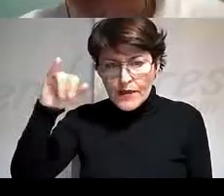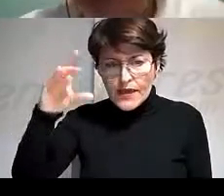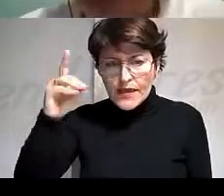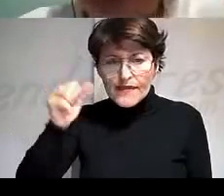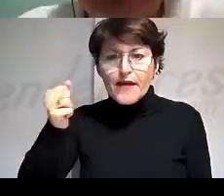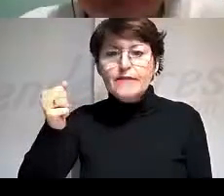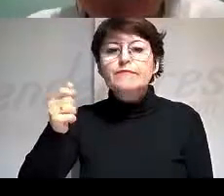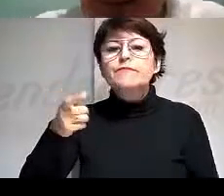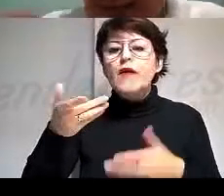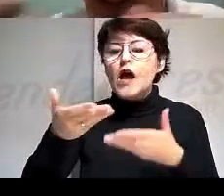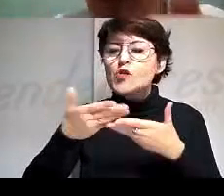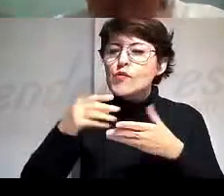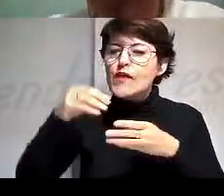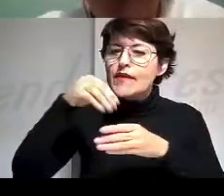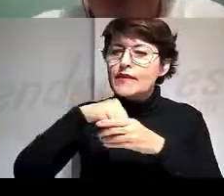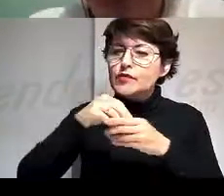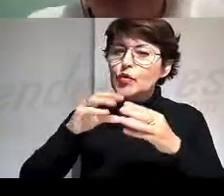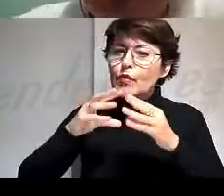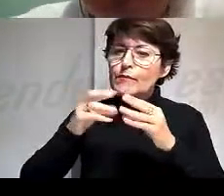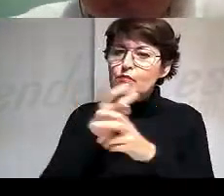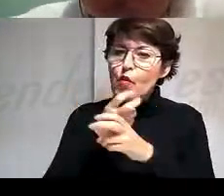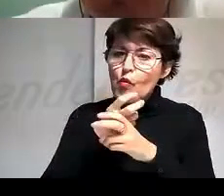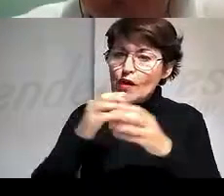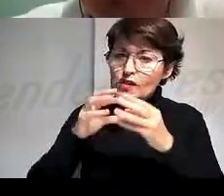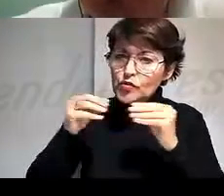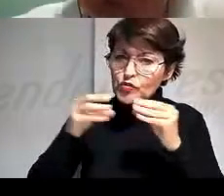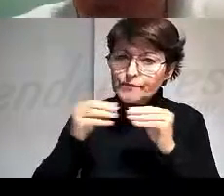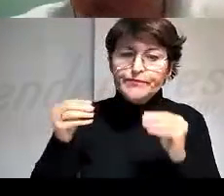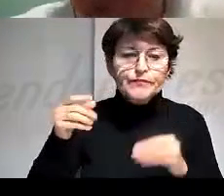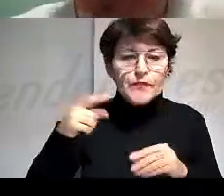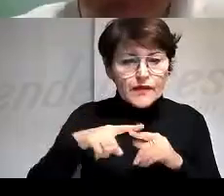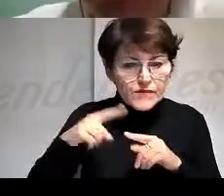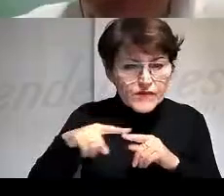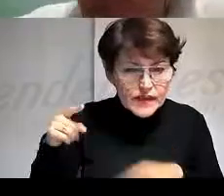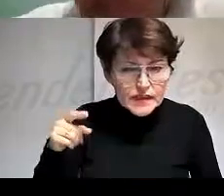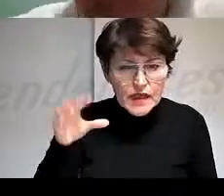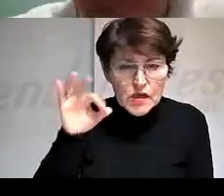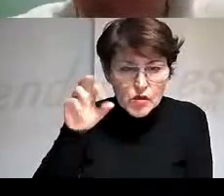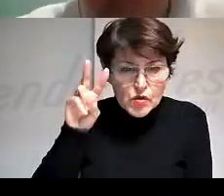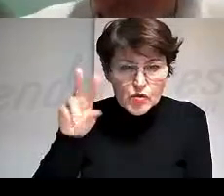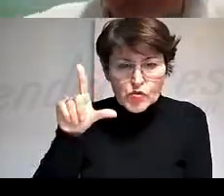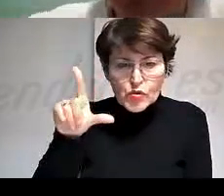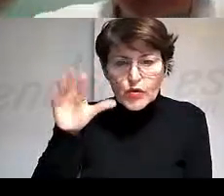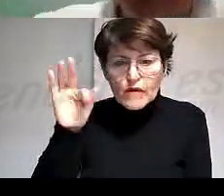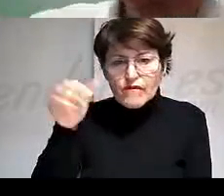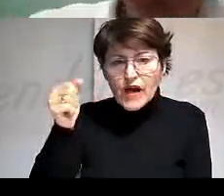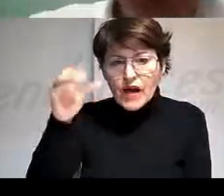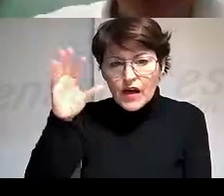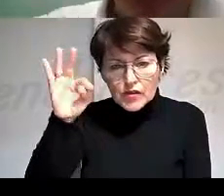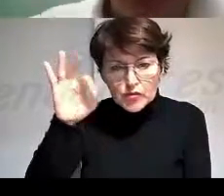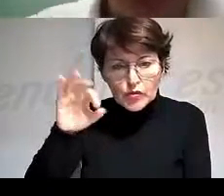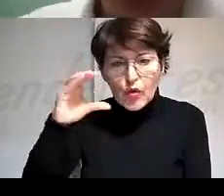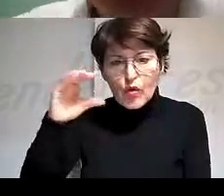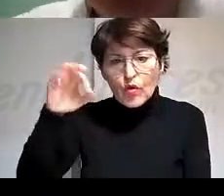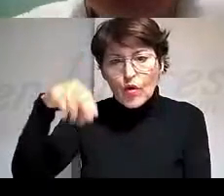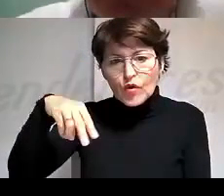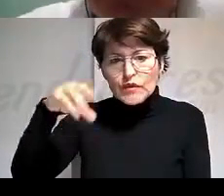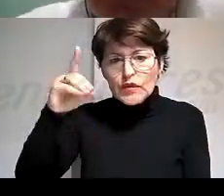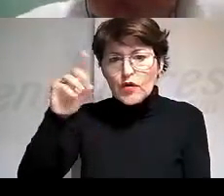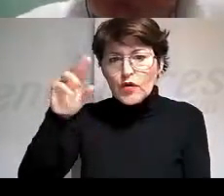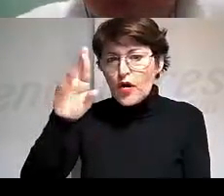cartílago, en la matriz del cartílago articular. Por lo tanto, pueden servir para regenerar el colágeno también. Está en cualquier matriz extracelular, lo hemos comentado